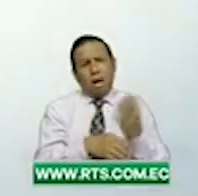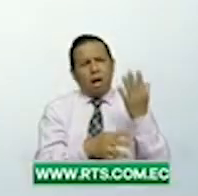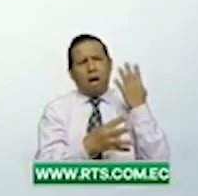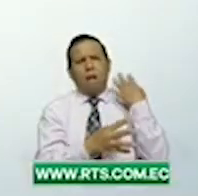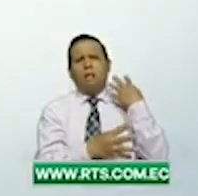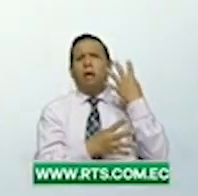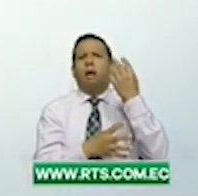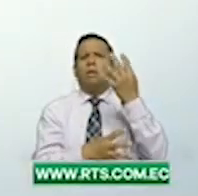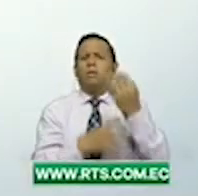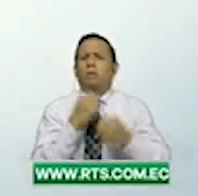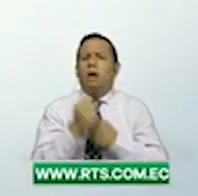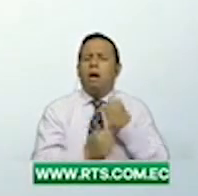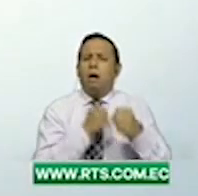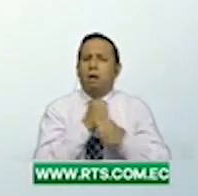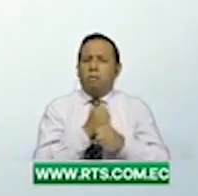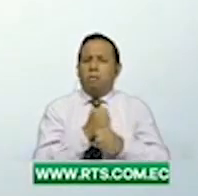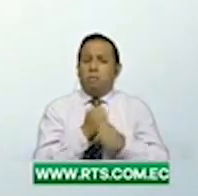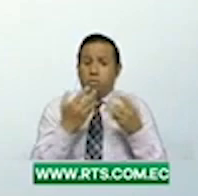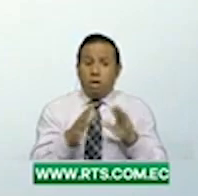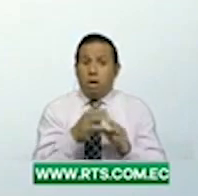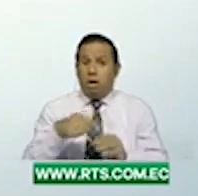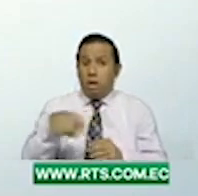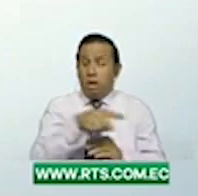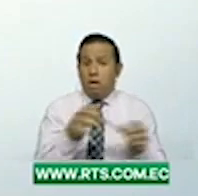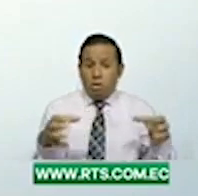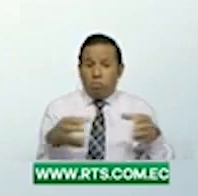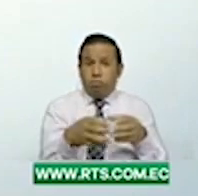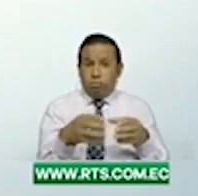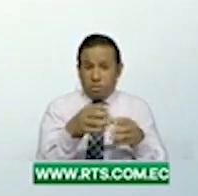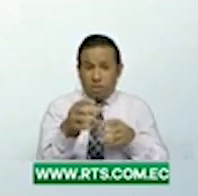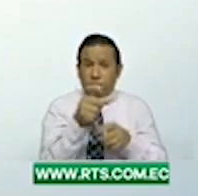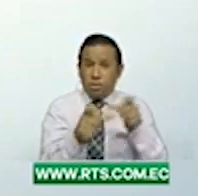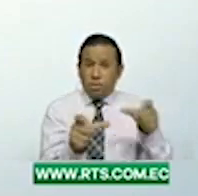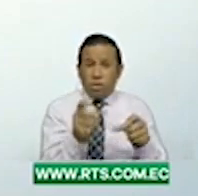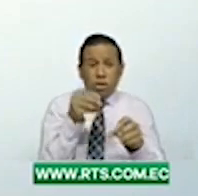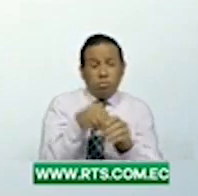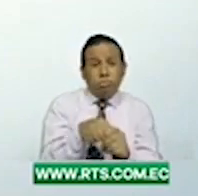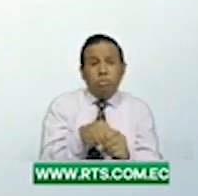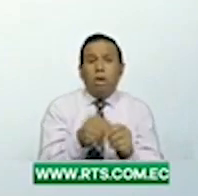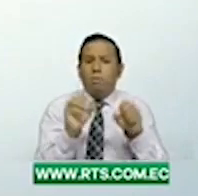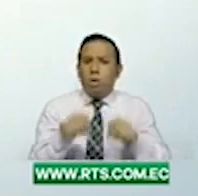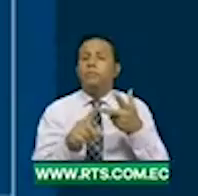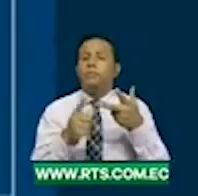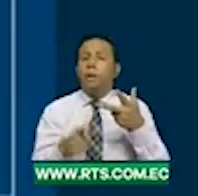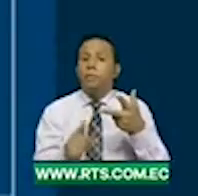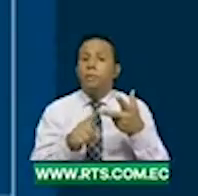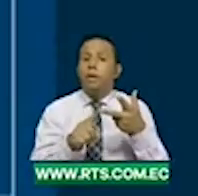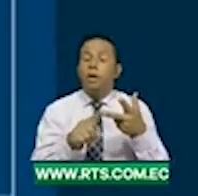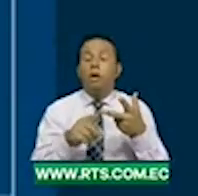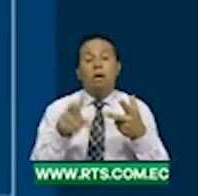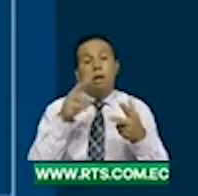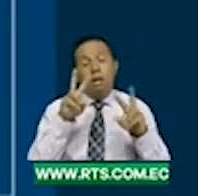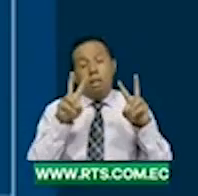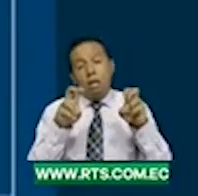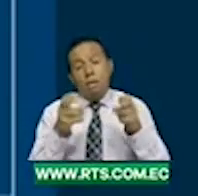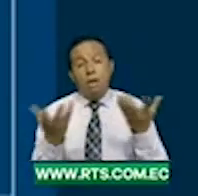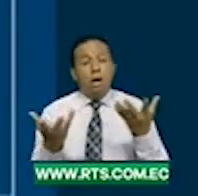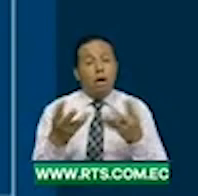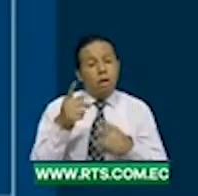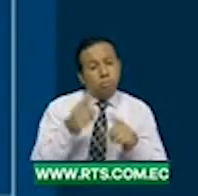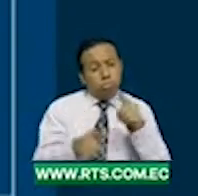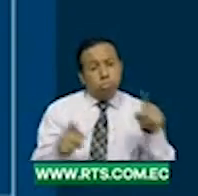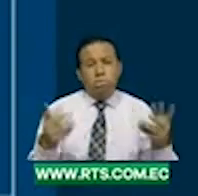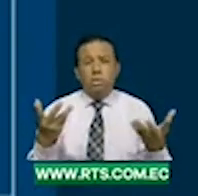sector financiero público, en este caso la empresa de seguros, se llamaba Seguro Sucre, la desmantela y permite que